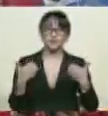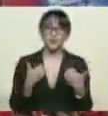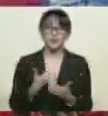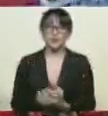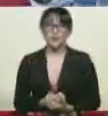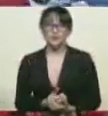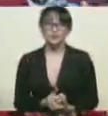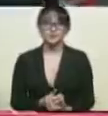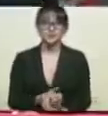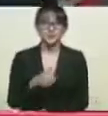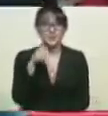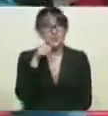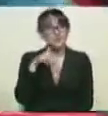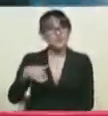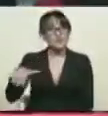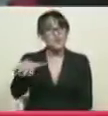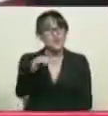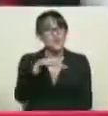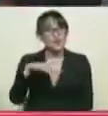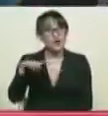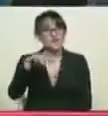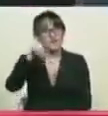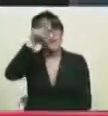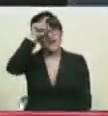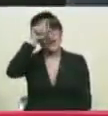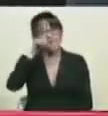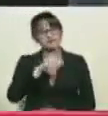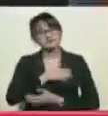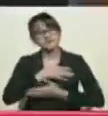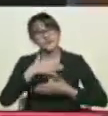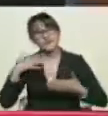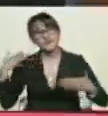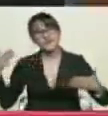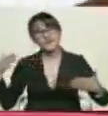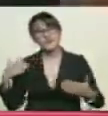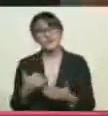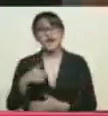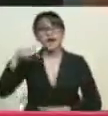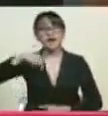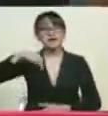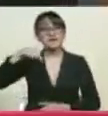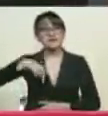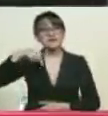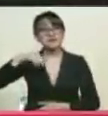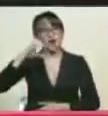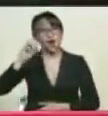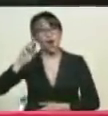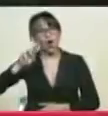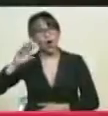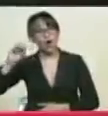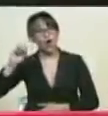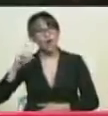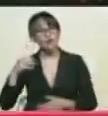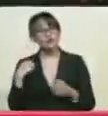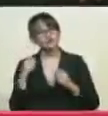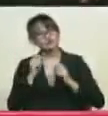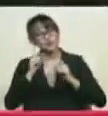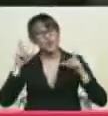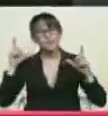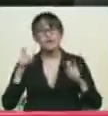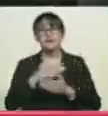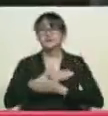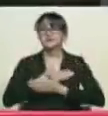este pueblo falconiano crecido de punta a punta aquí en Coro! ¡Qué sorpresa tan